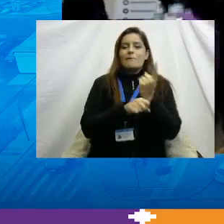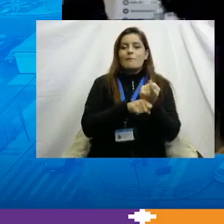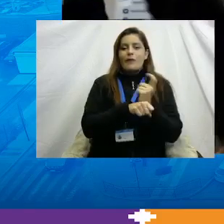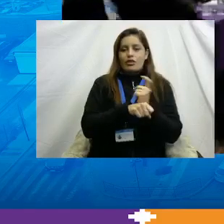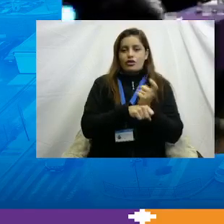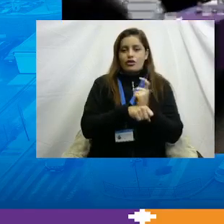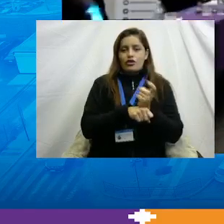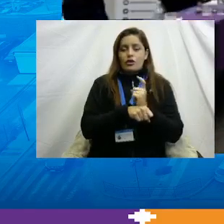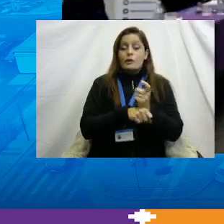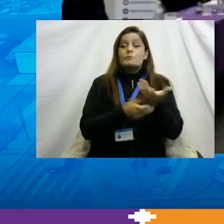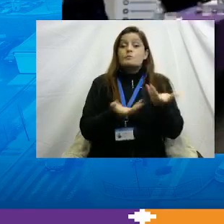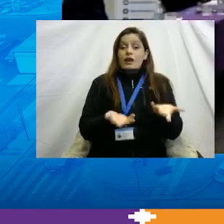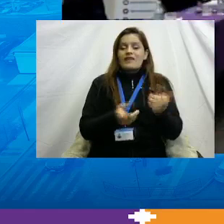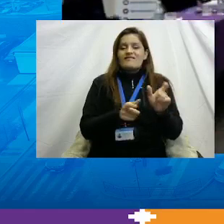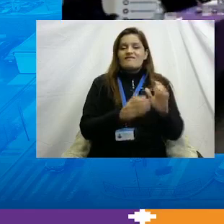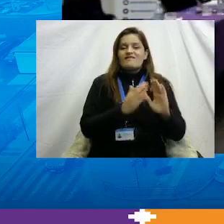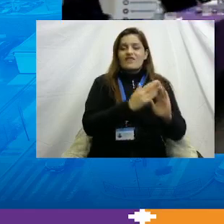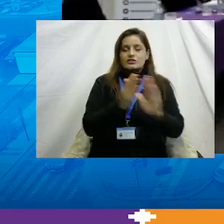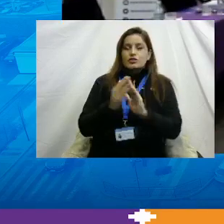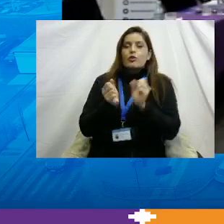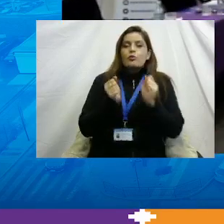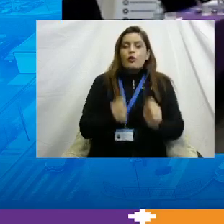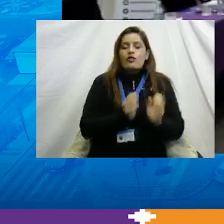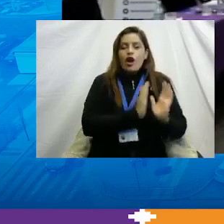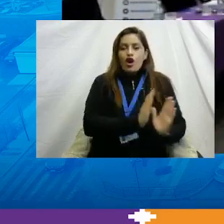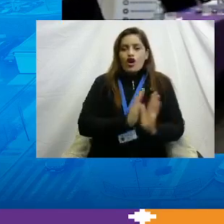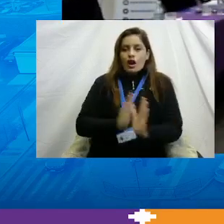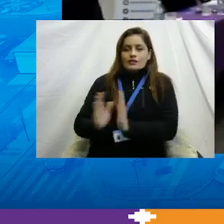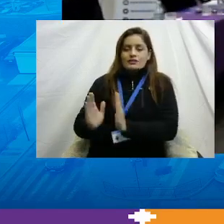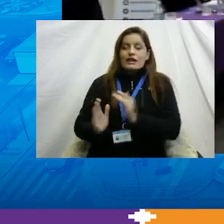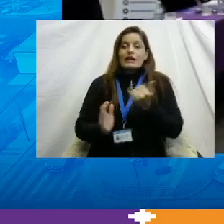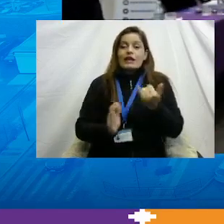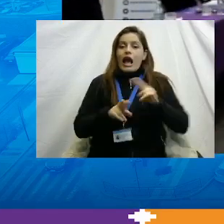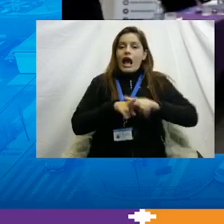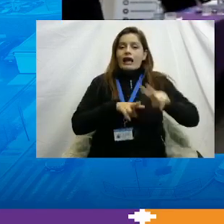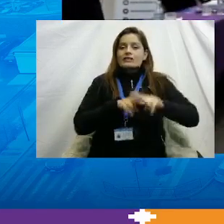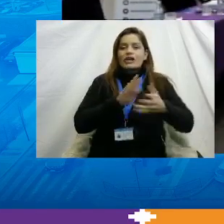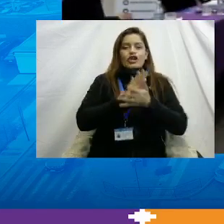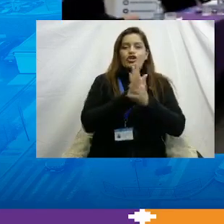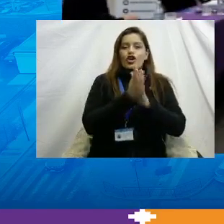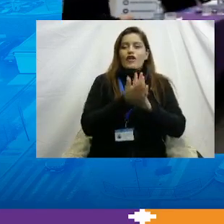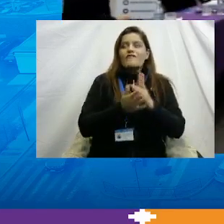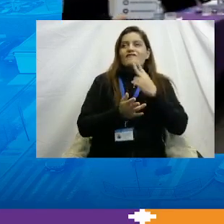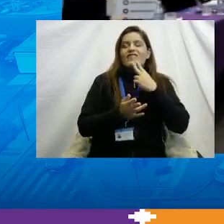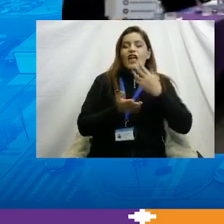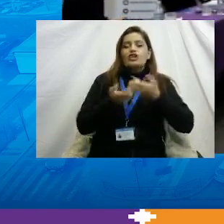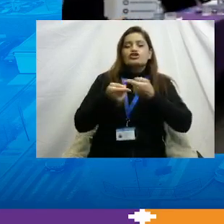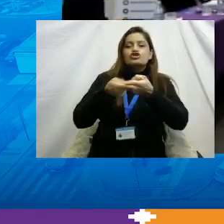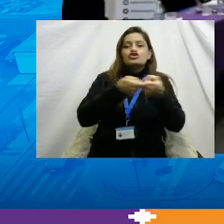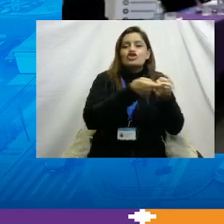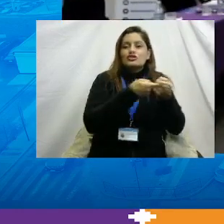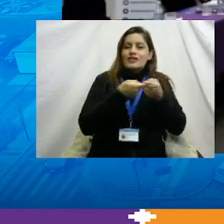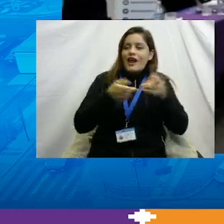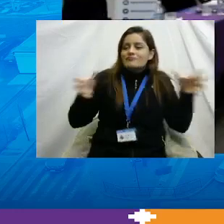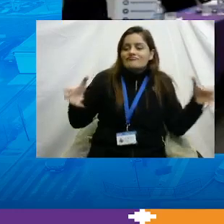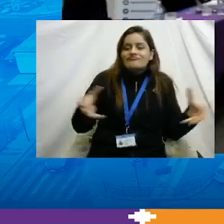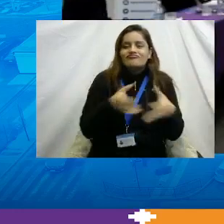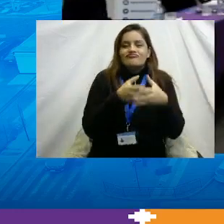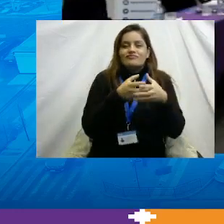importante para que los vecinos puedan organizarse y hacer todo lo que corresponde a una vida social dentro de las